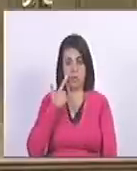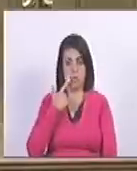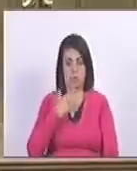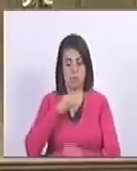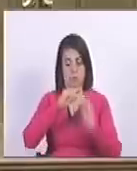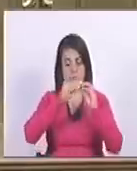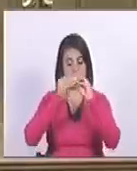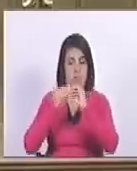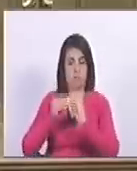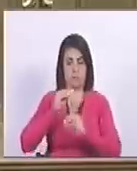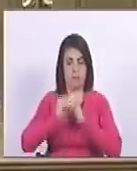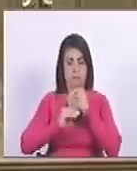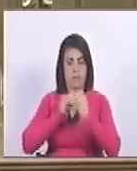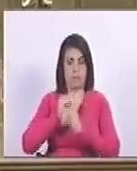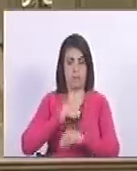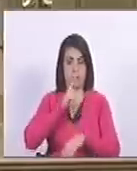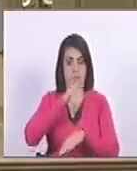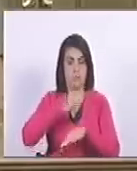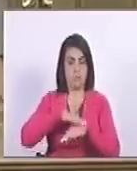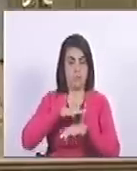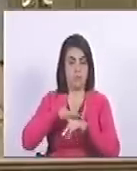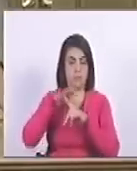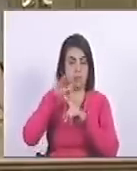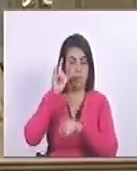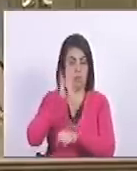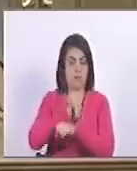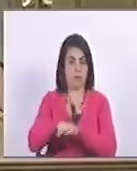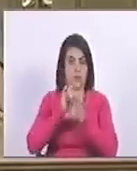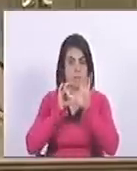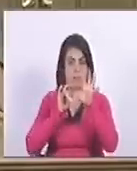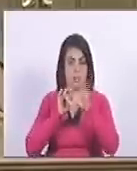configurado el delito de traición a la patria;